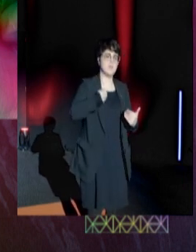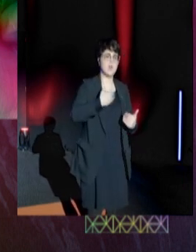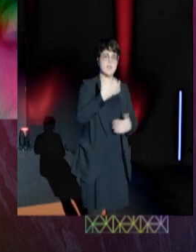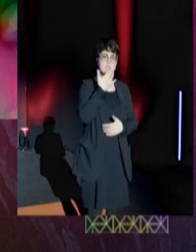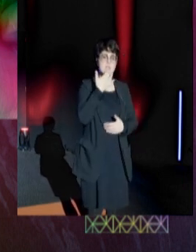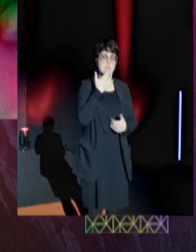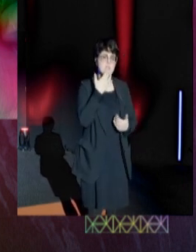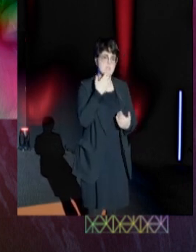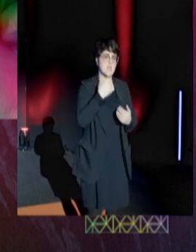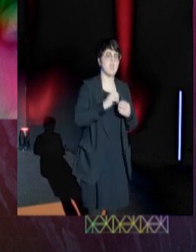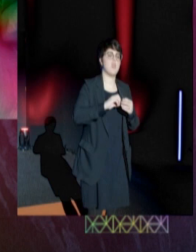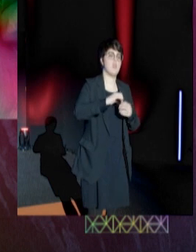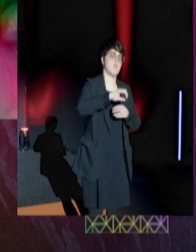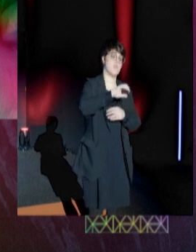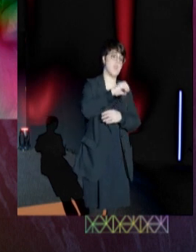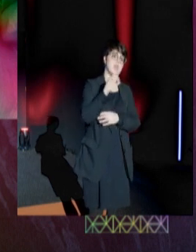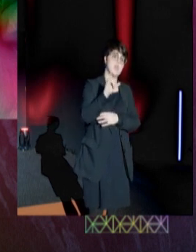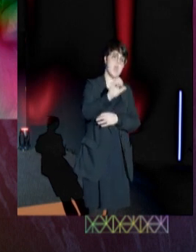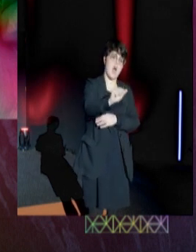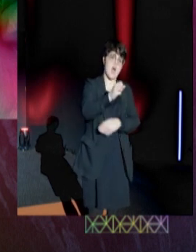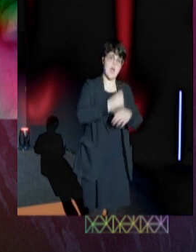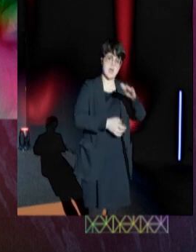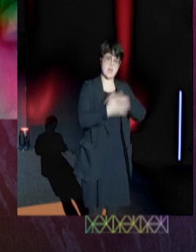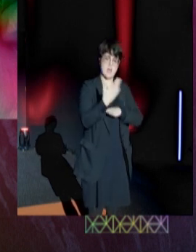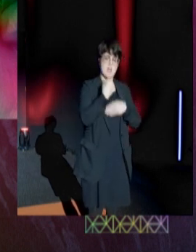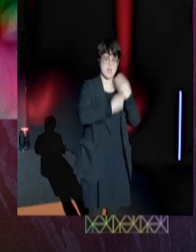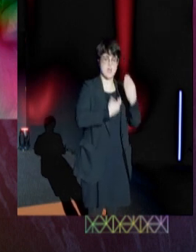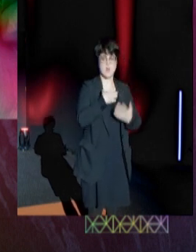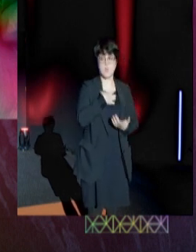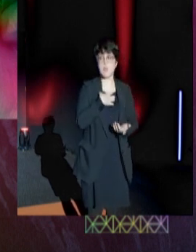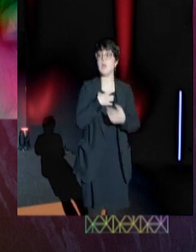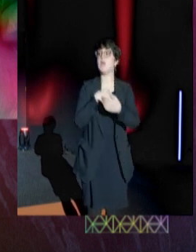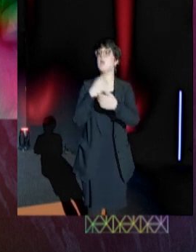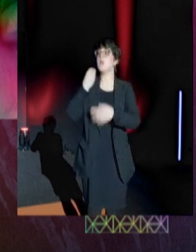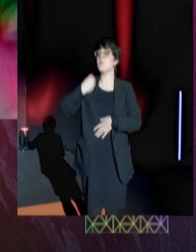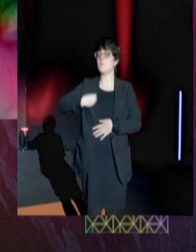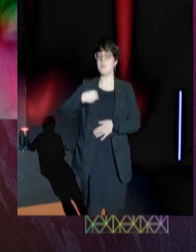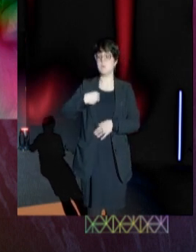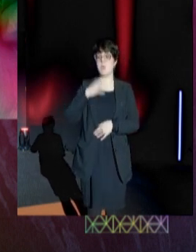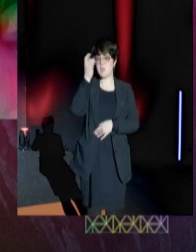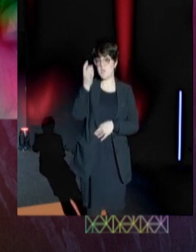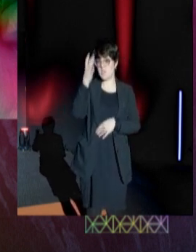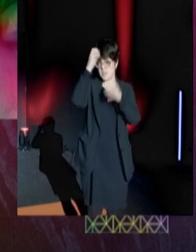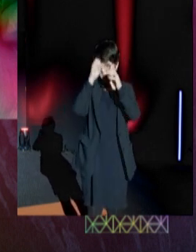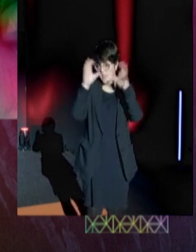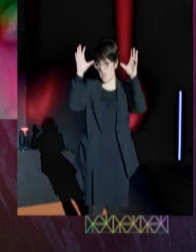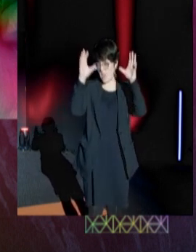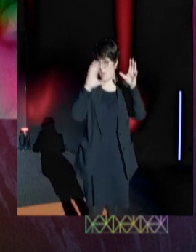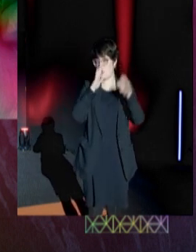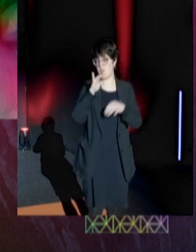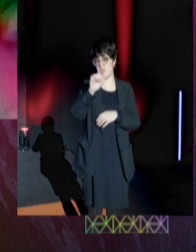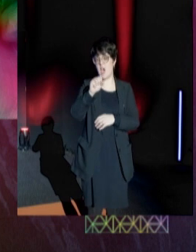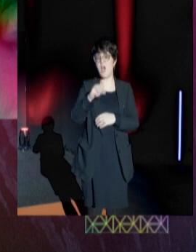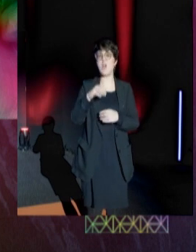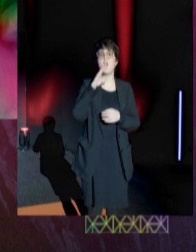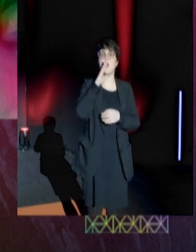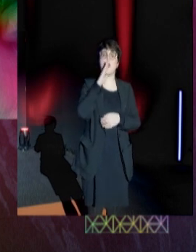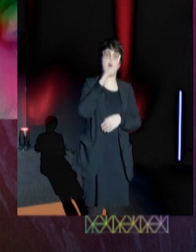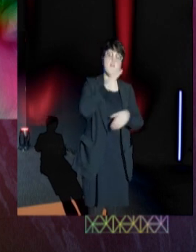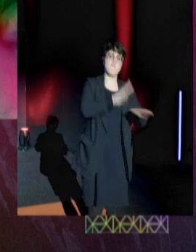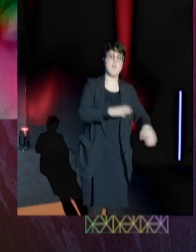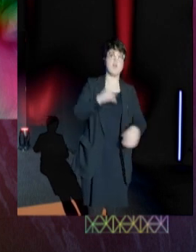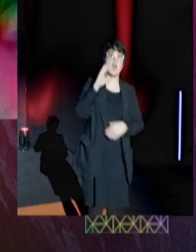de High performance computing con ia generativa os dejo con esta idea porque Leon for Science es emente el área más relevante ahora